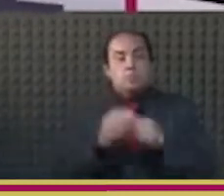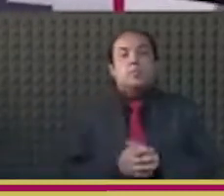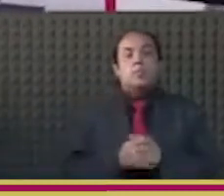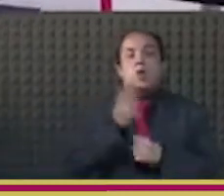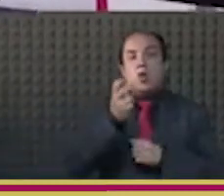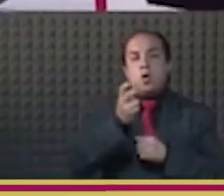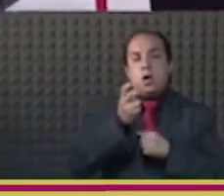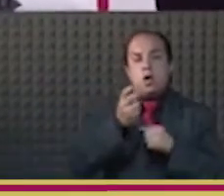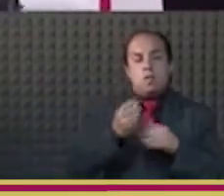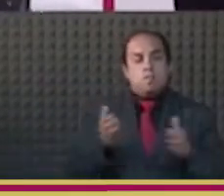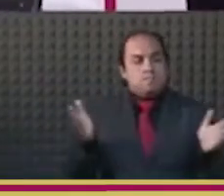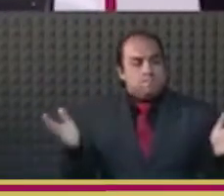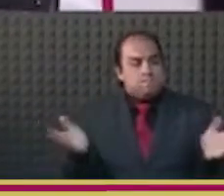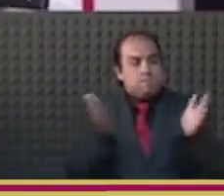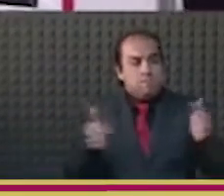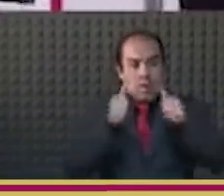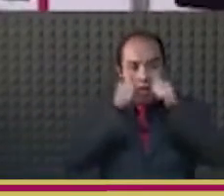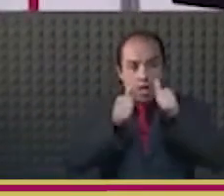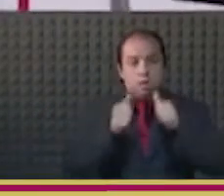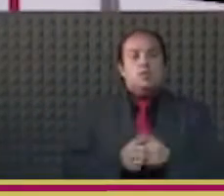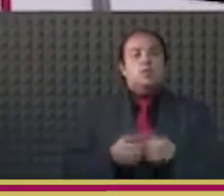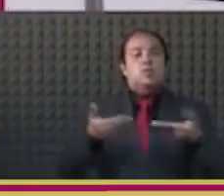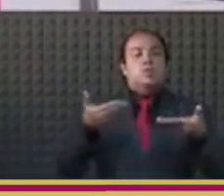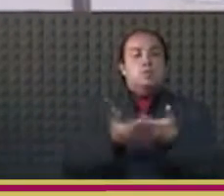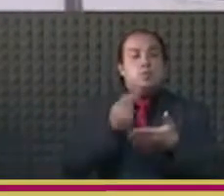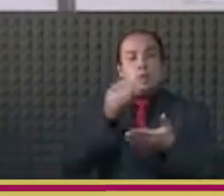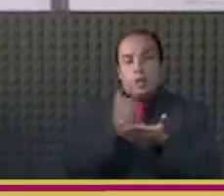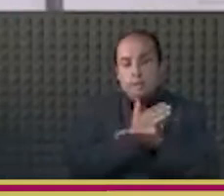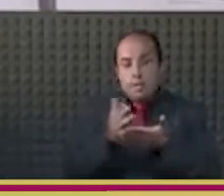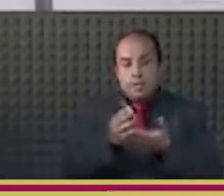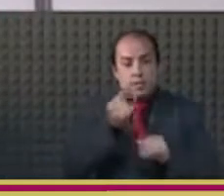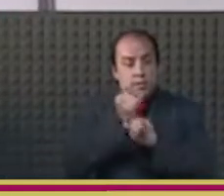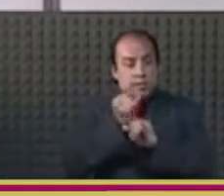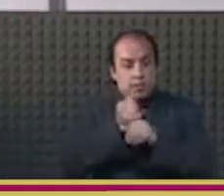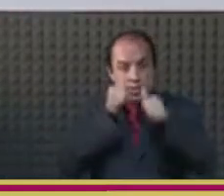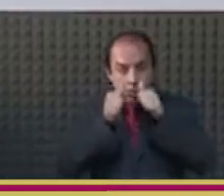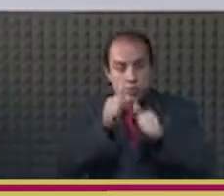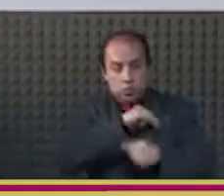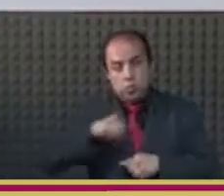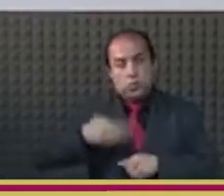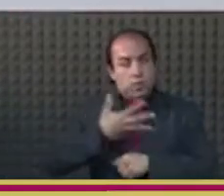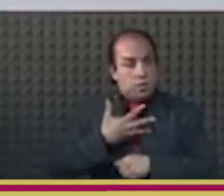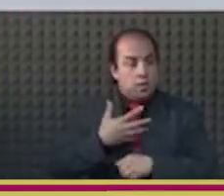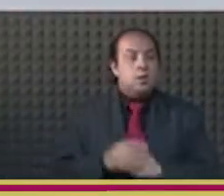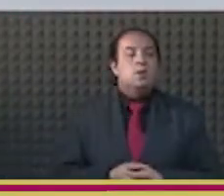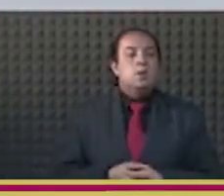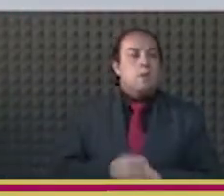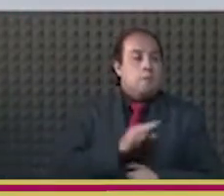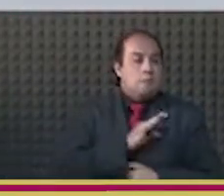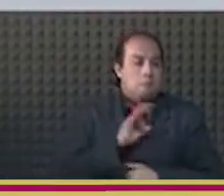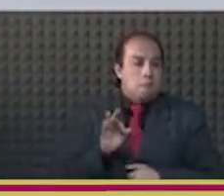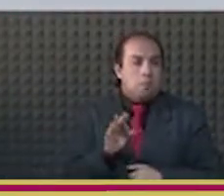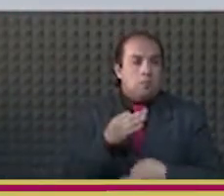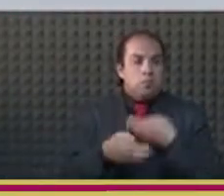está potenciando la atención presencial además de la virtual. Estaríamos generando así la posibilidad de que